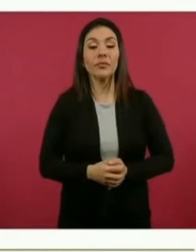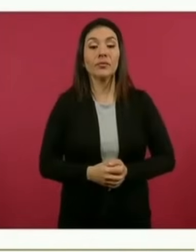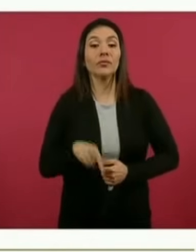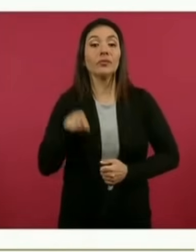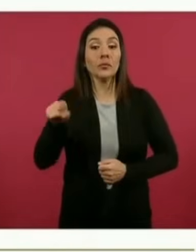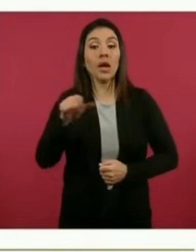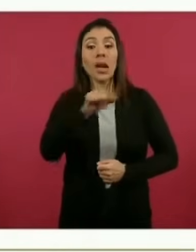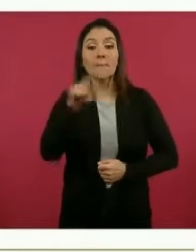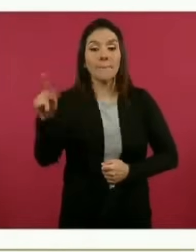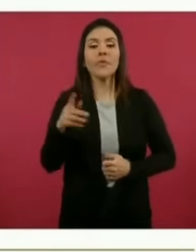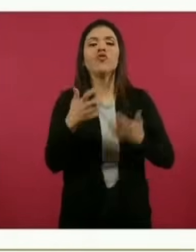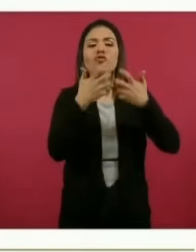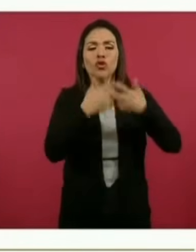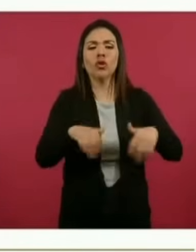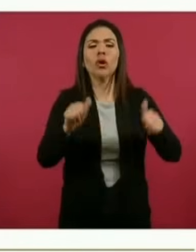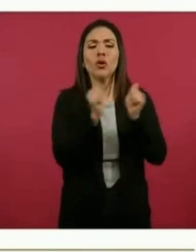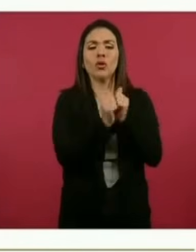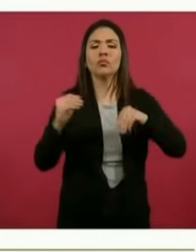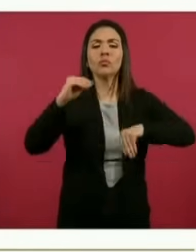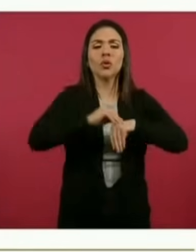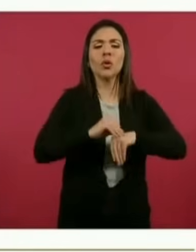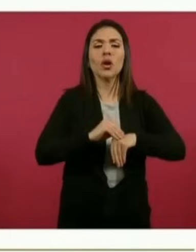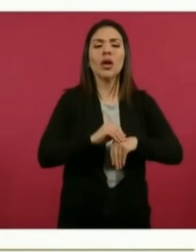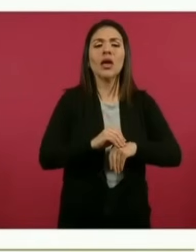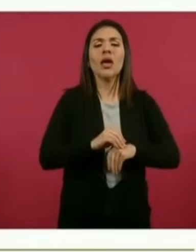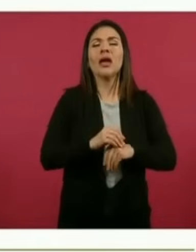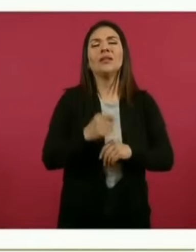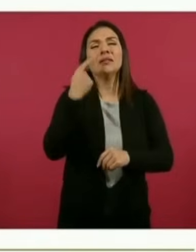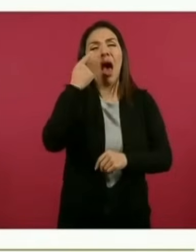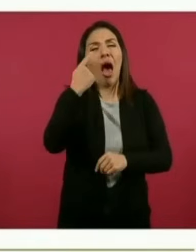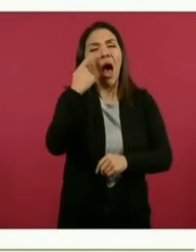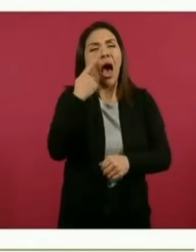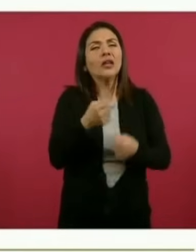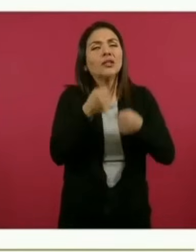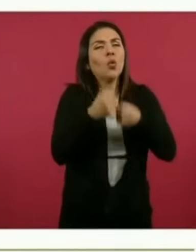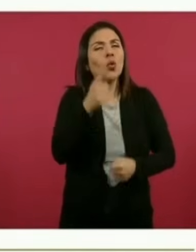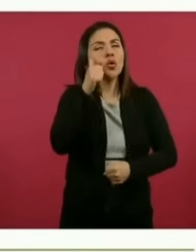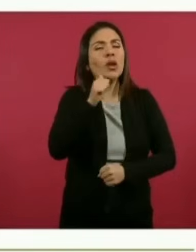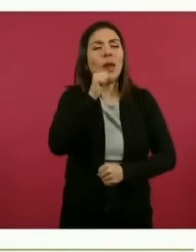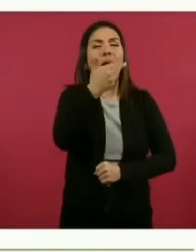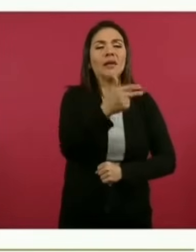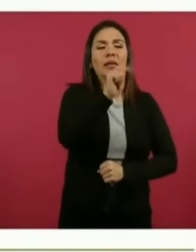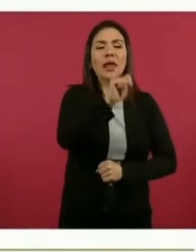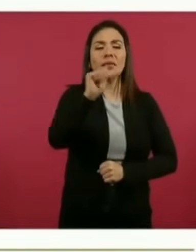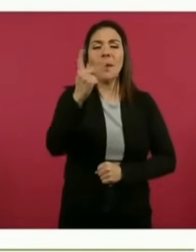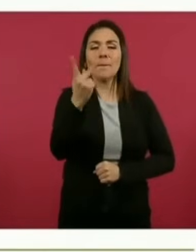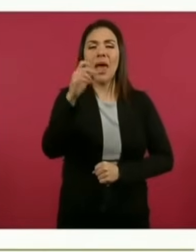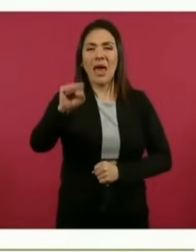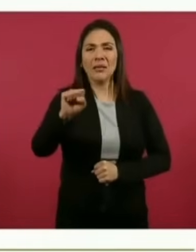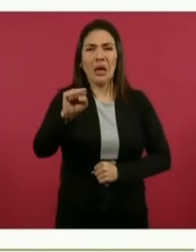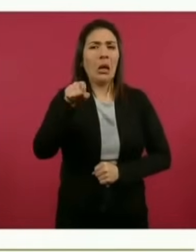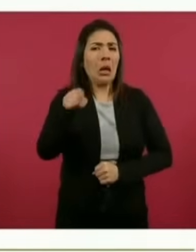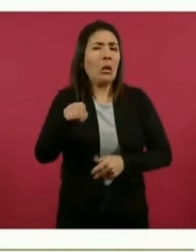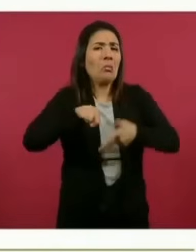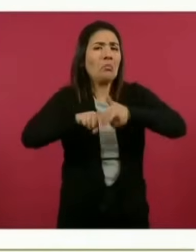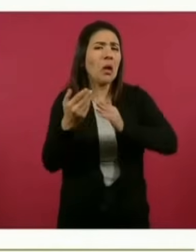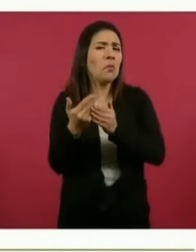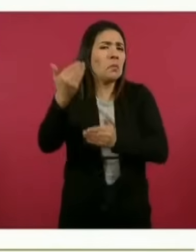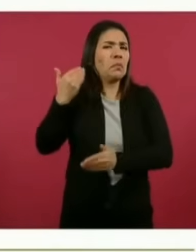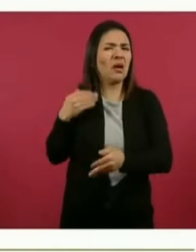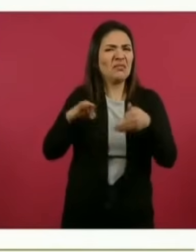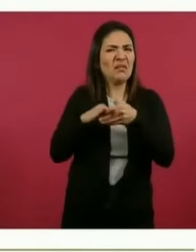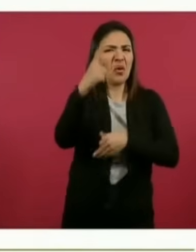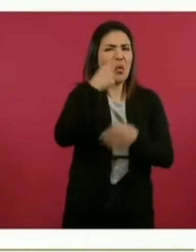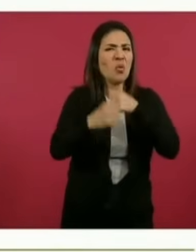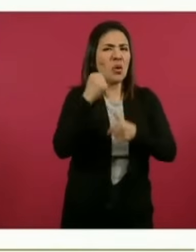aplicación funciona sobre el protocolo seguro HTTPS, esto ya desde hace unos meses, casi un año, es